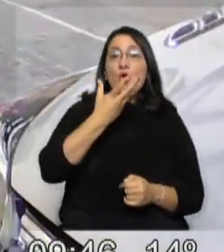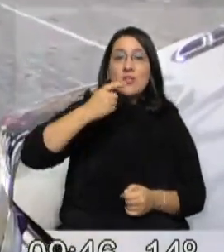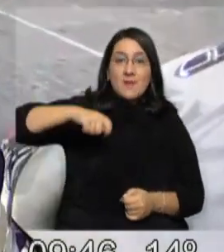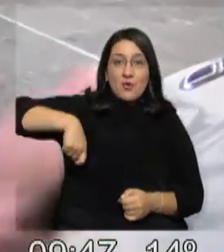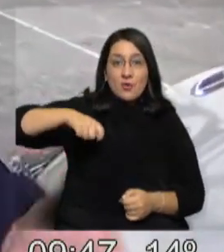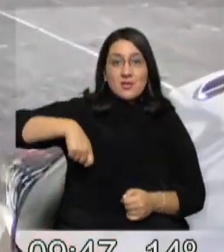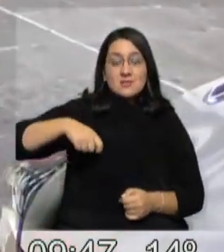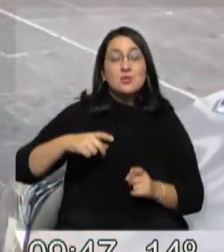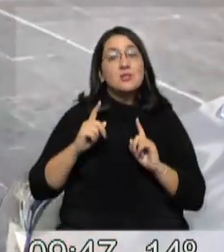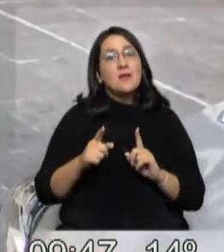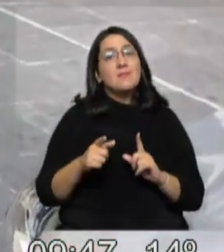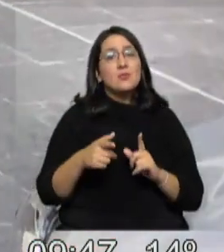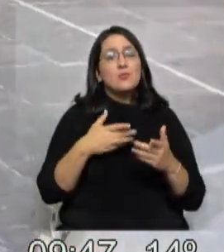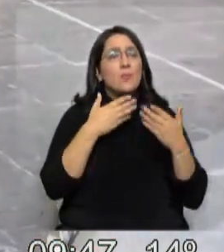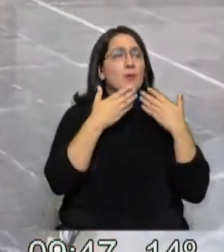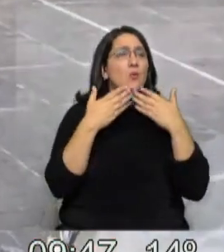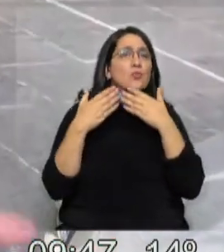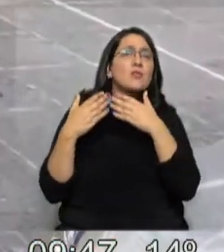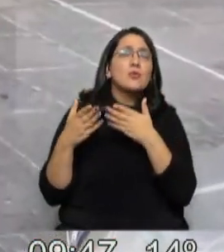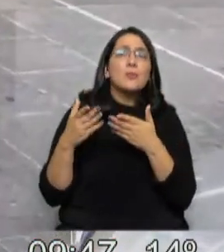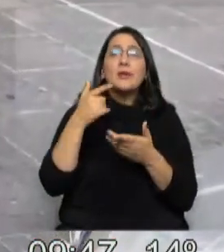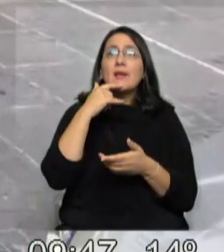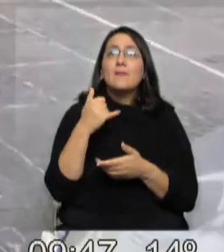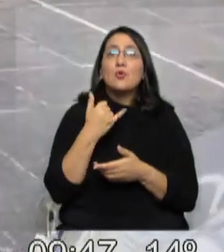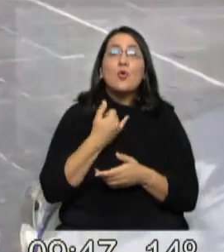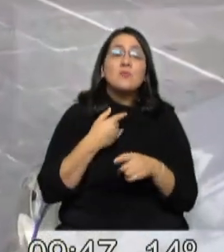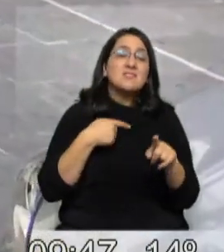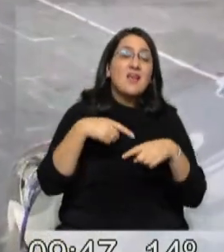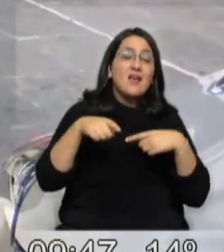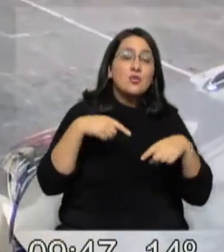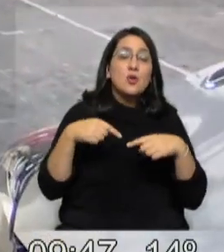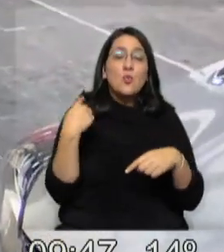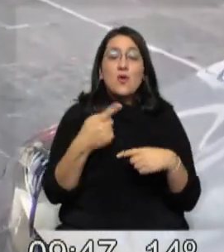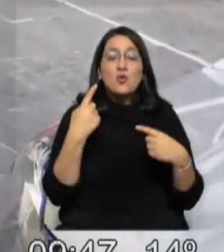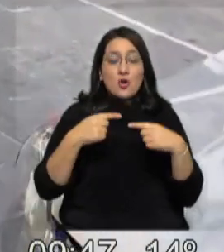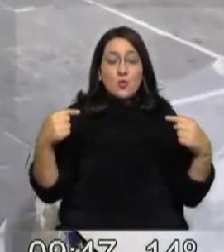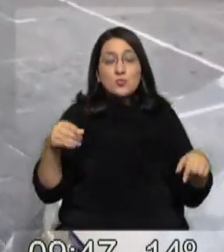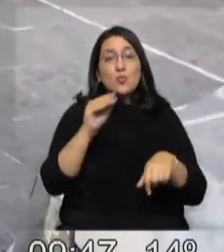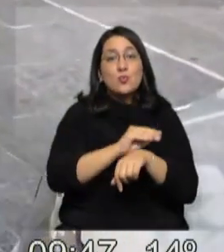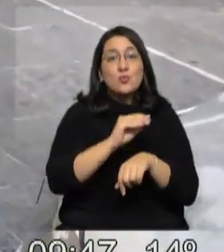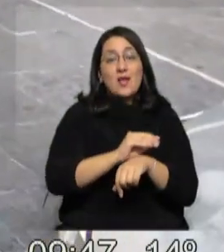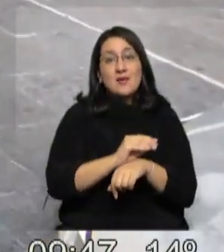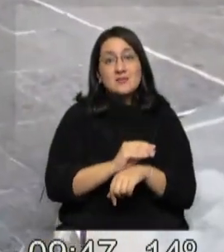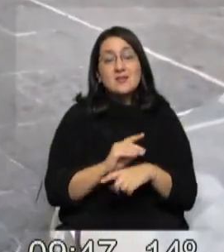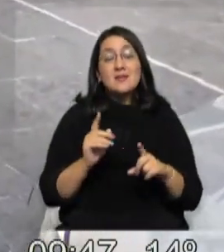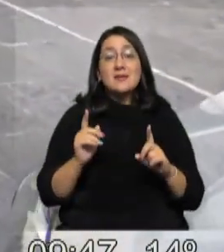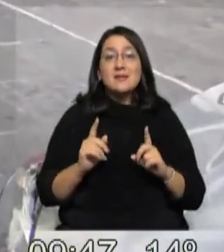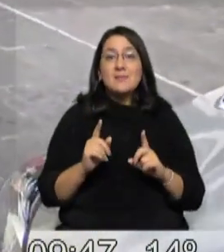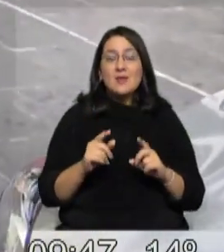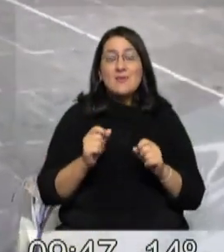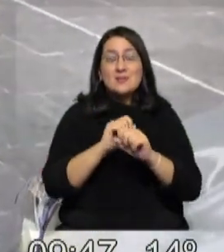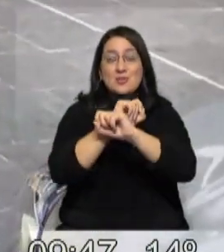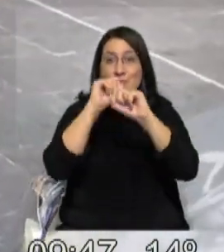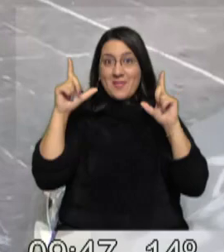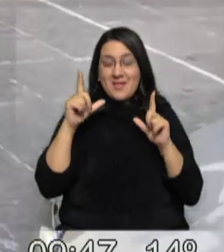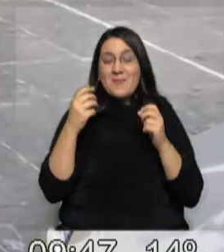Maroñas, donde también estuvimos indagando acerca de, bueno, por ejemplo, cómo se gestionan nuestros recursos culturales aquí en la capital. Y los voy a sorprender